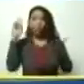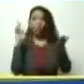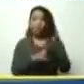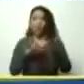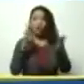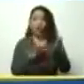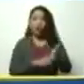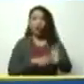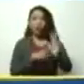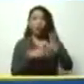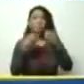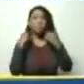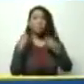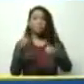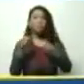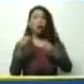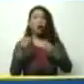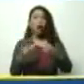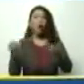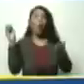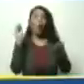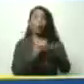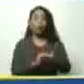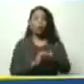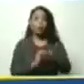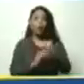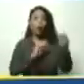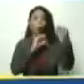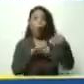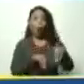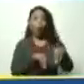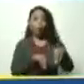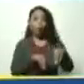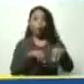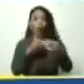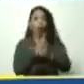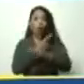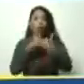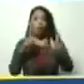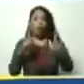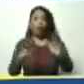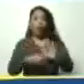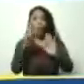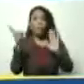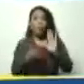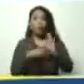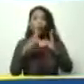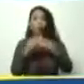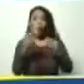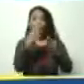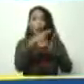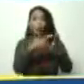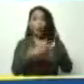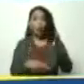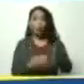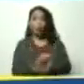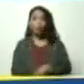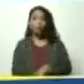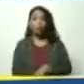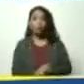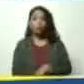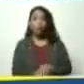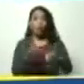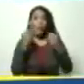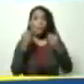para nuevos acuerdos y para una liberación definitiva de todos los recursos y